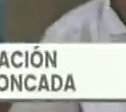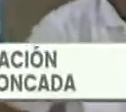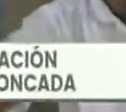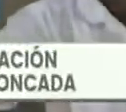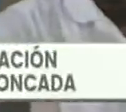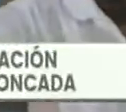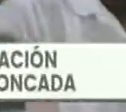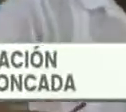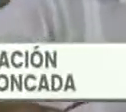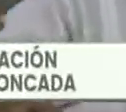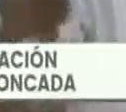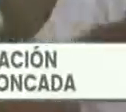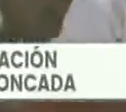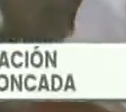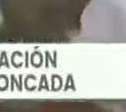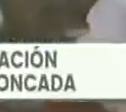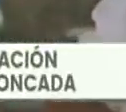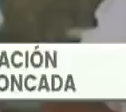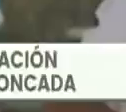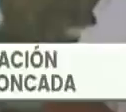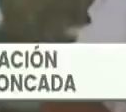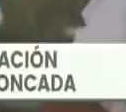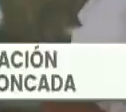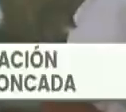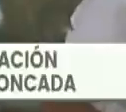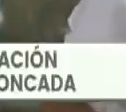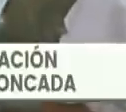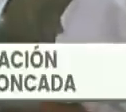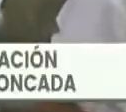¡Venezuela, bandera venezolana!